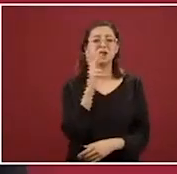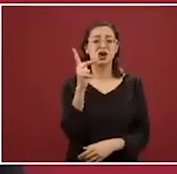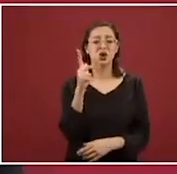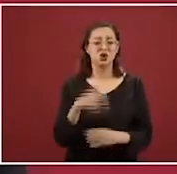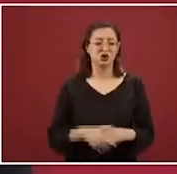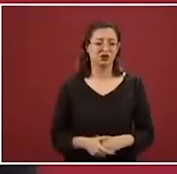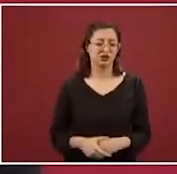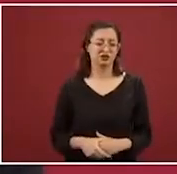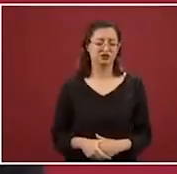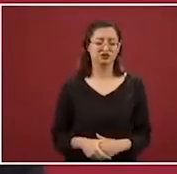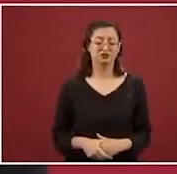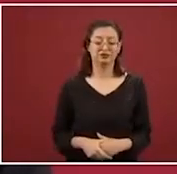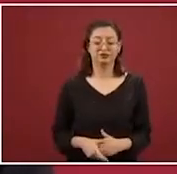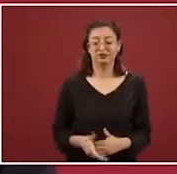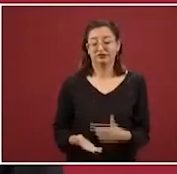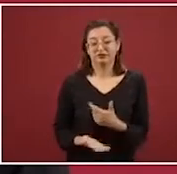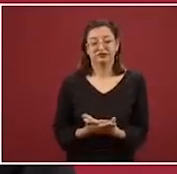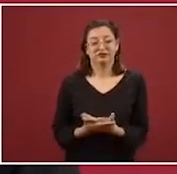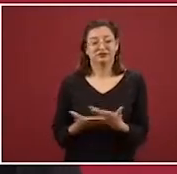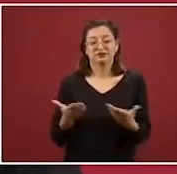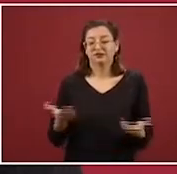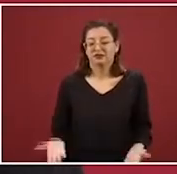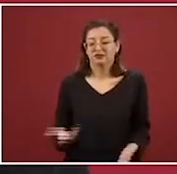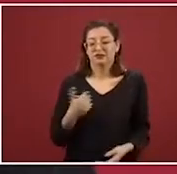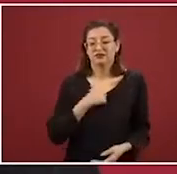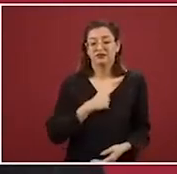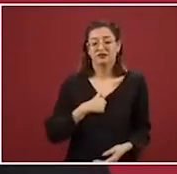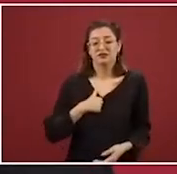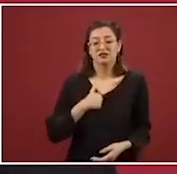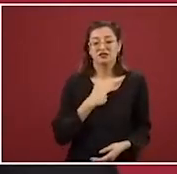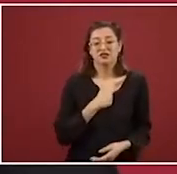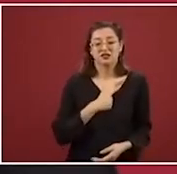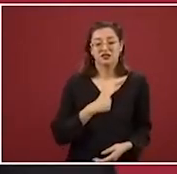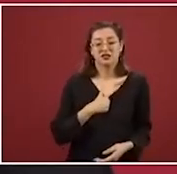En estos hechos lamentables